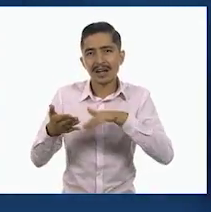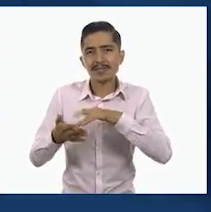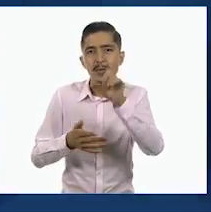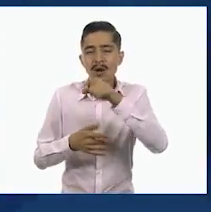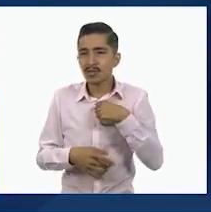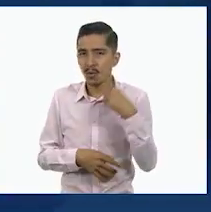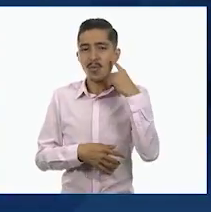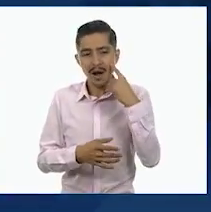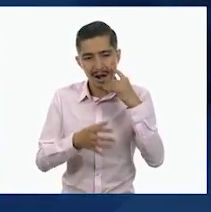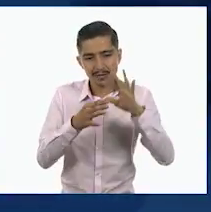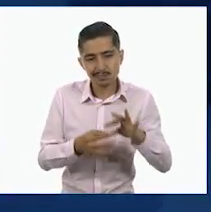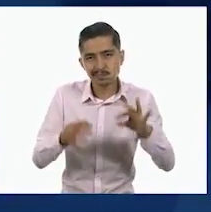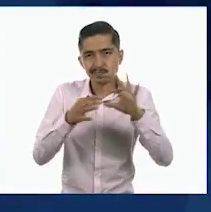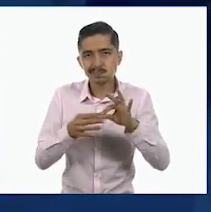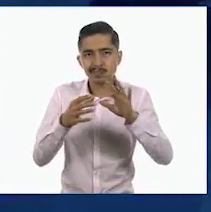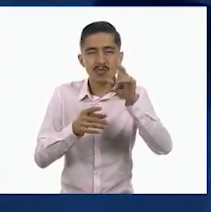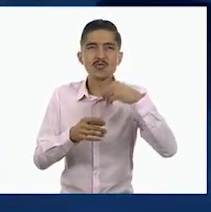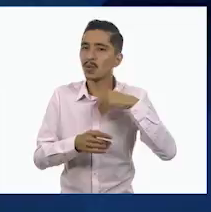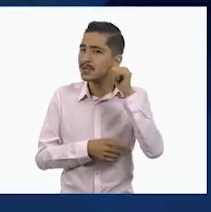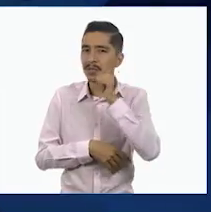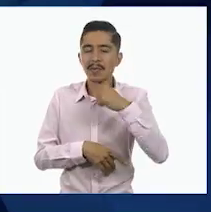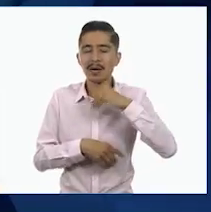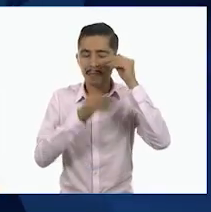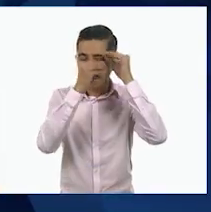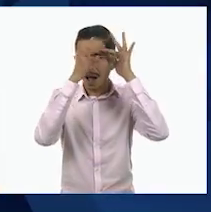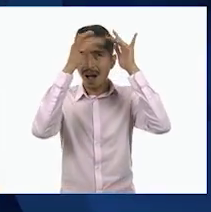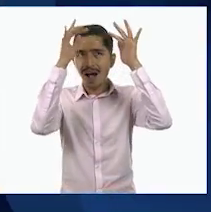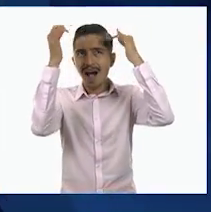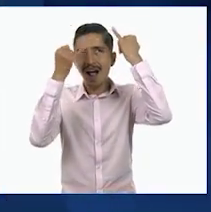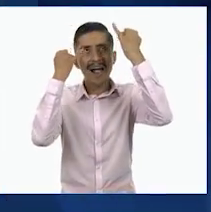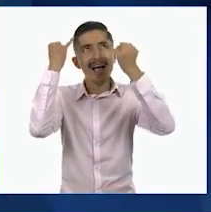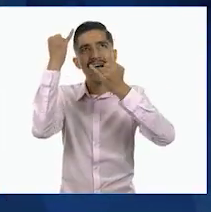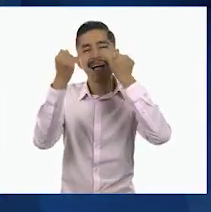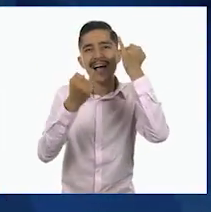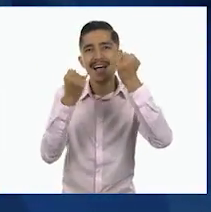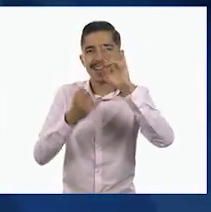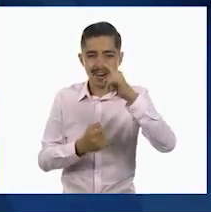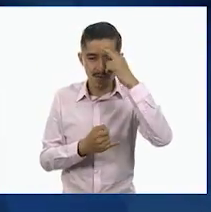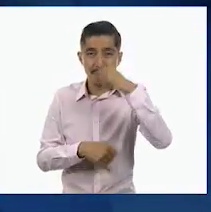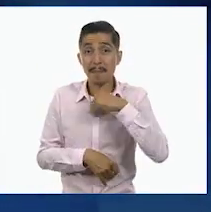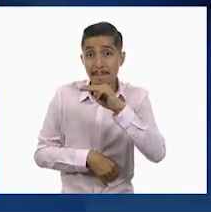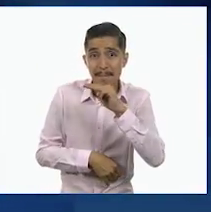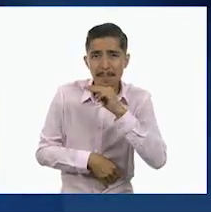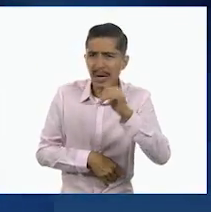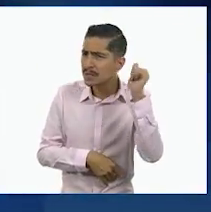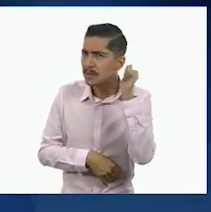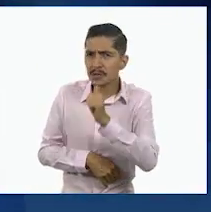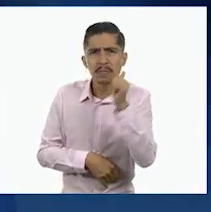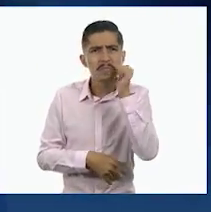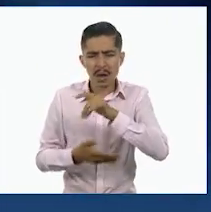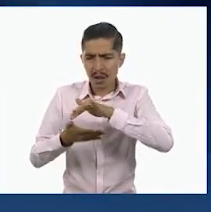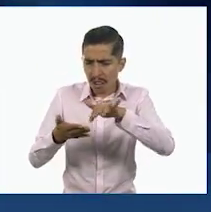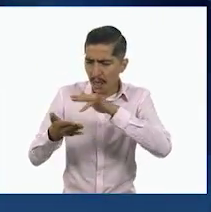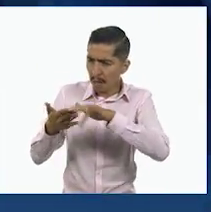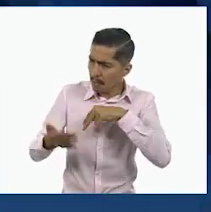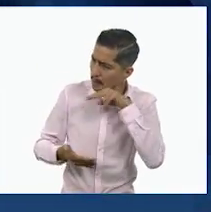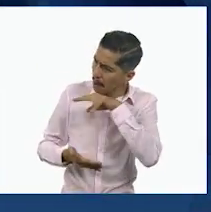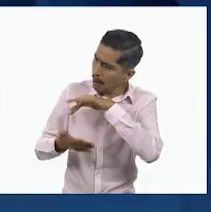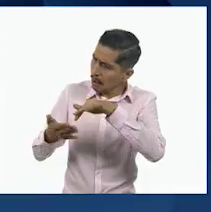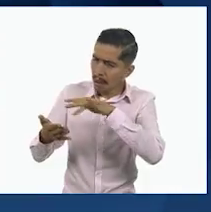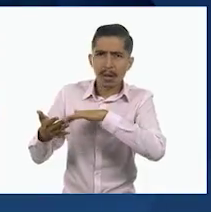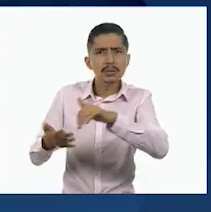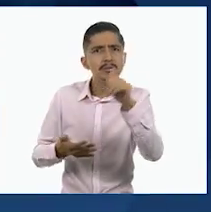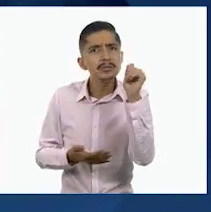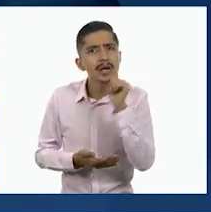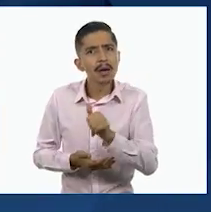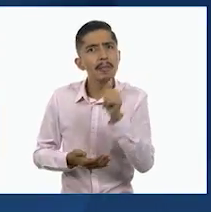escuchar sus relatos yo echaba a volar mi imaginación. Además recuerdo que mi mamá siempre estaba leyendo. Y pues